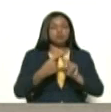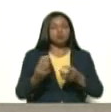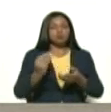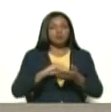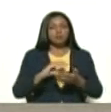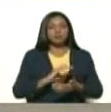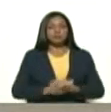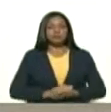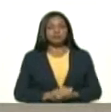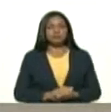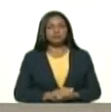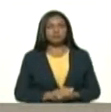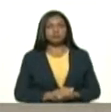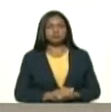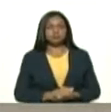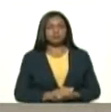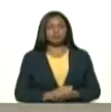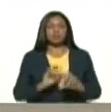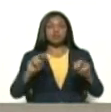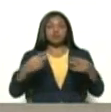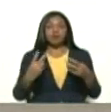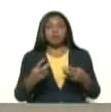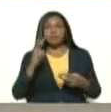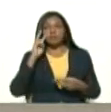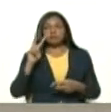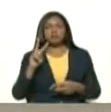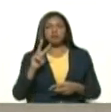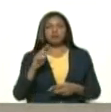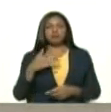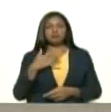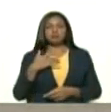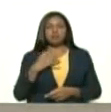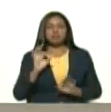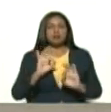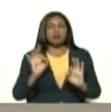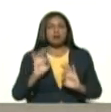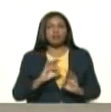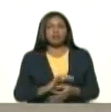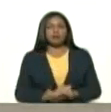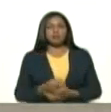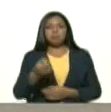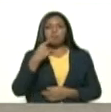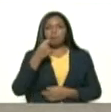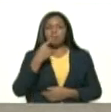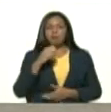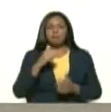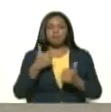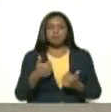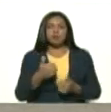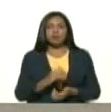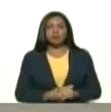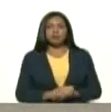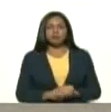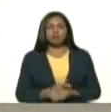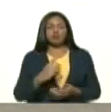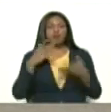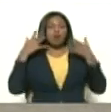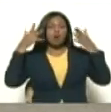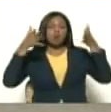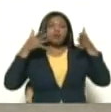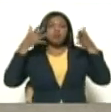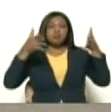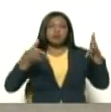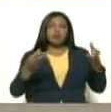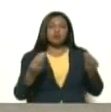positivo. Actualmente está asintomática, tiene tratamiento, le recomendaron un tratamiento